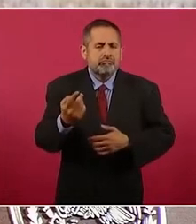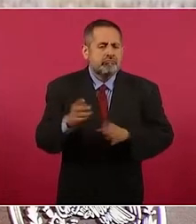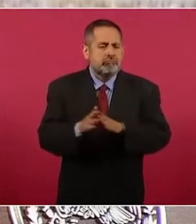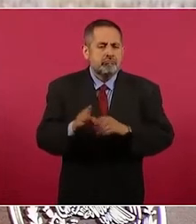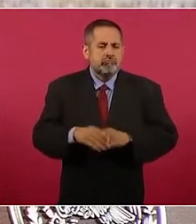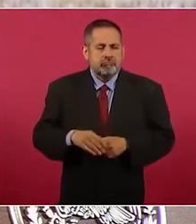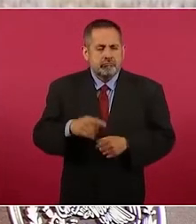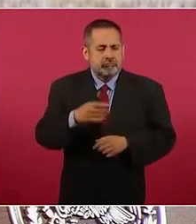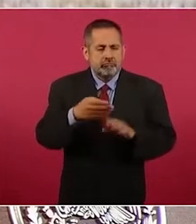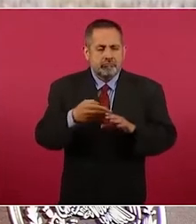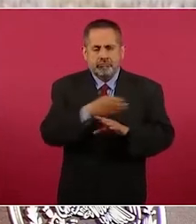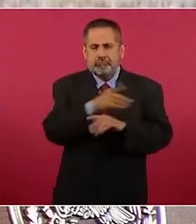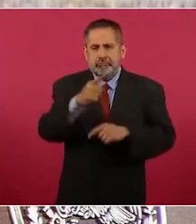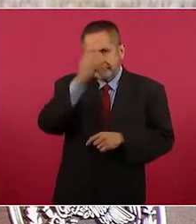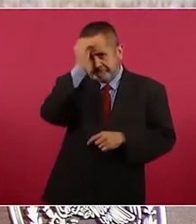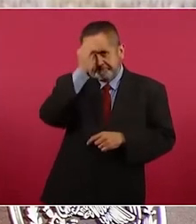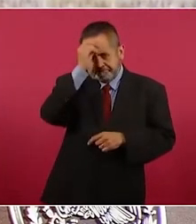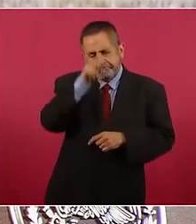¿Qué opinión tenías de él?